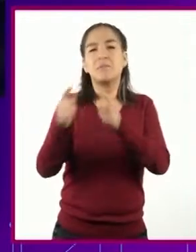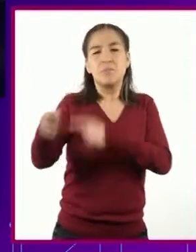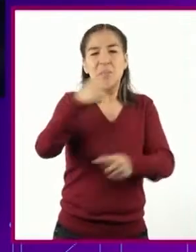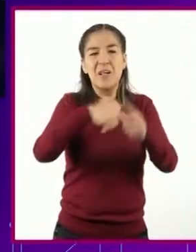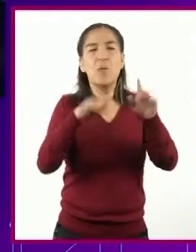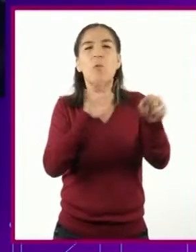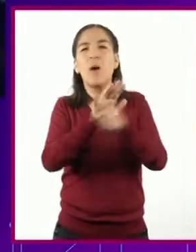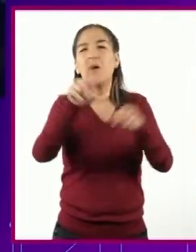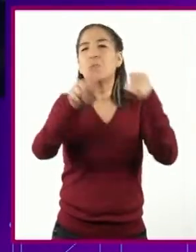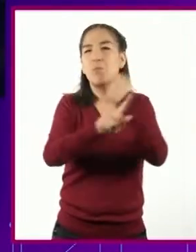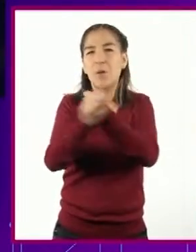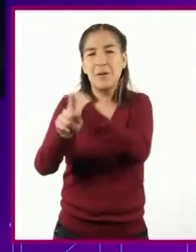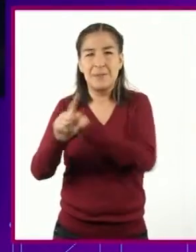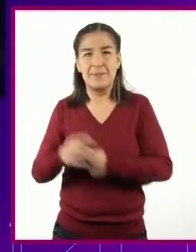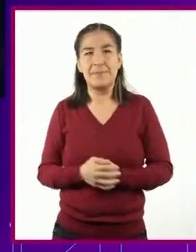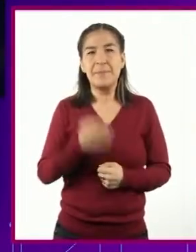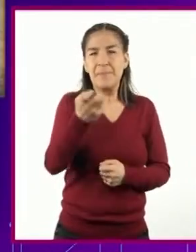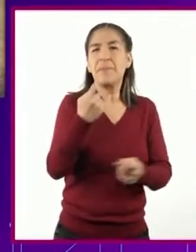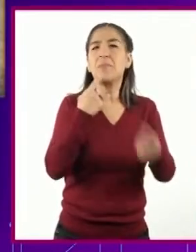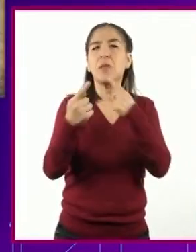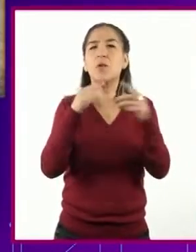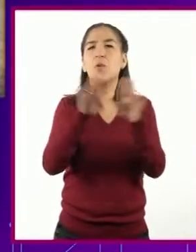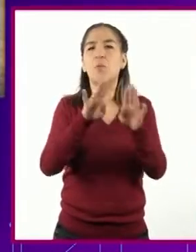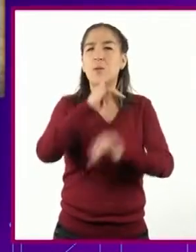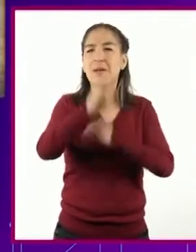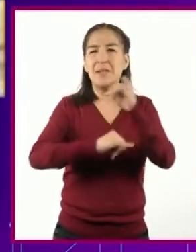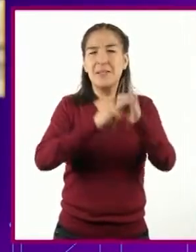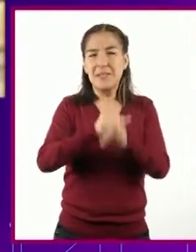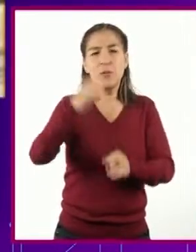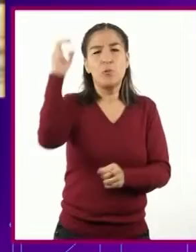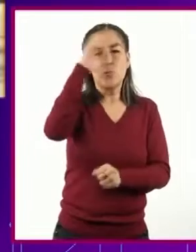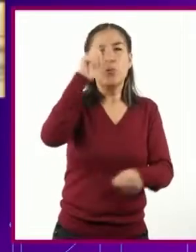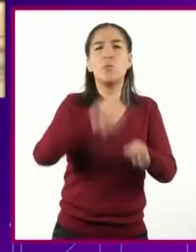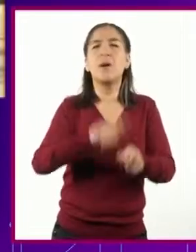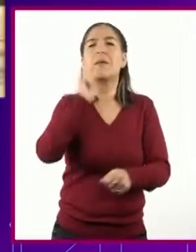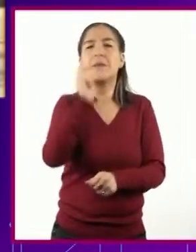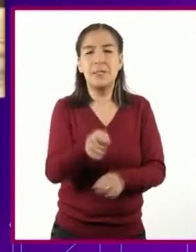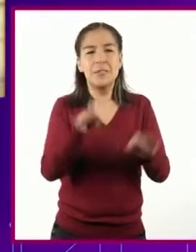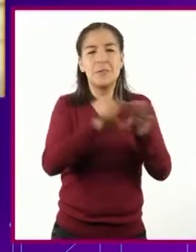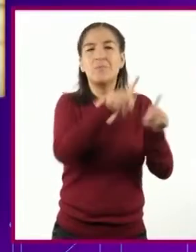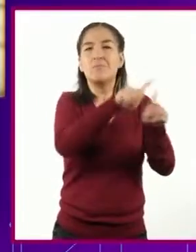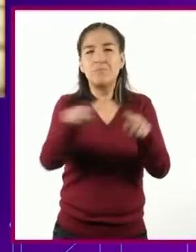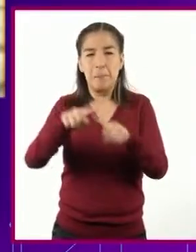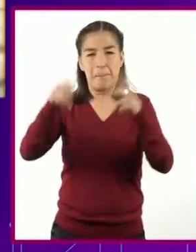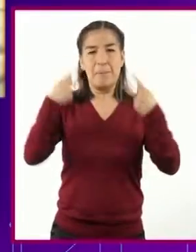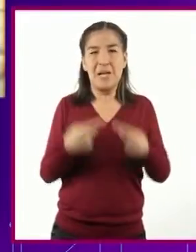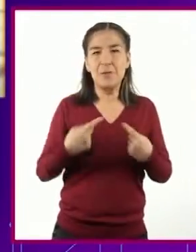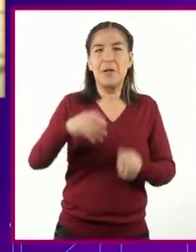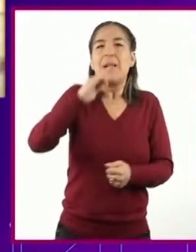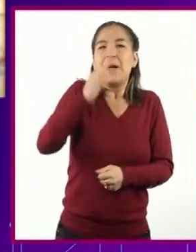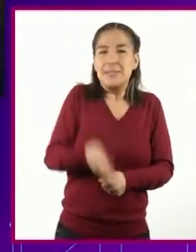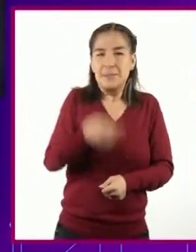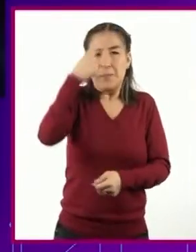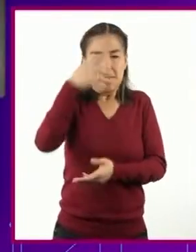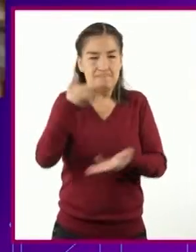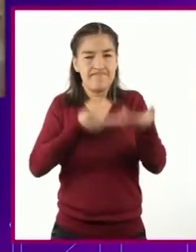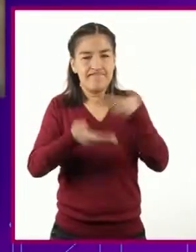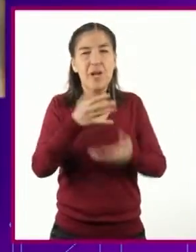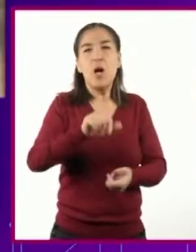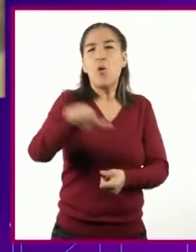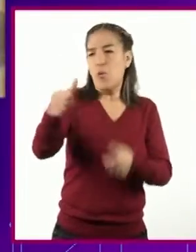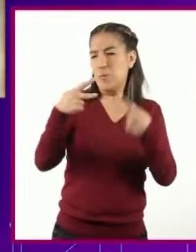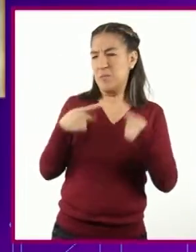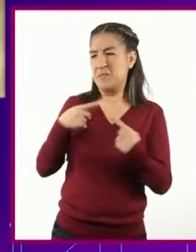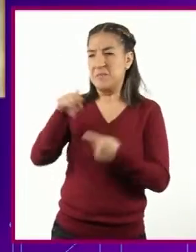diferencias. El diálogo intercultural implica, entre otras cosas, que las personas estén dispuestas a relacionarse con quienes son diferentes